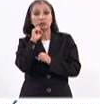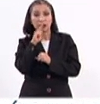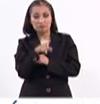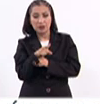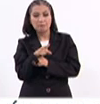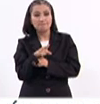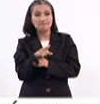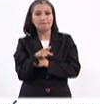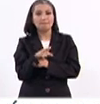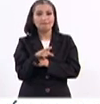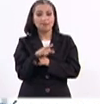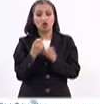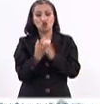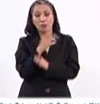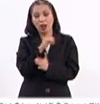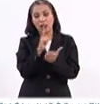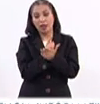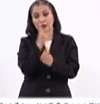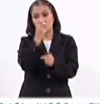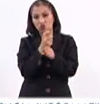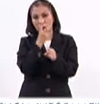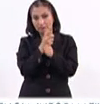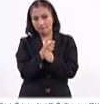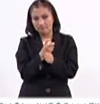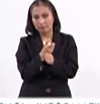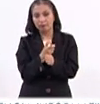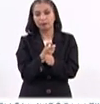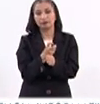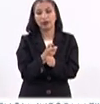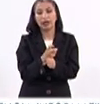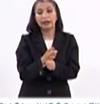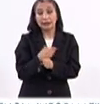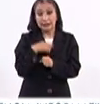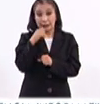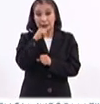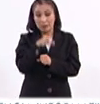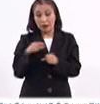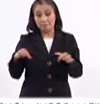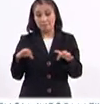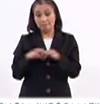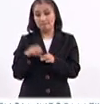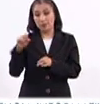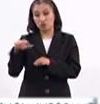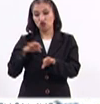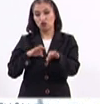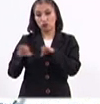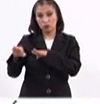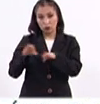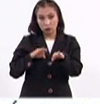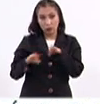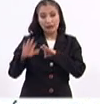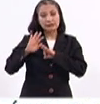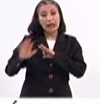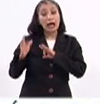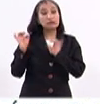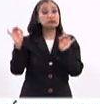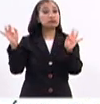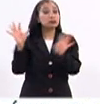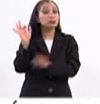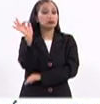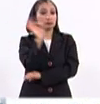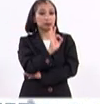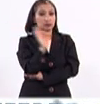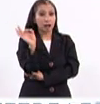también nueva legislación secundaria. Junto con eso estamos trabajando en lo que